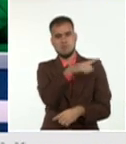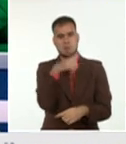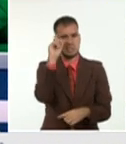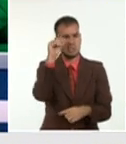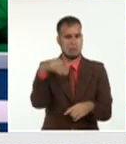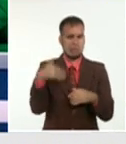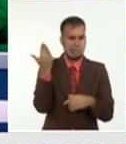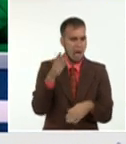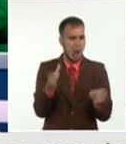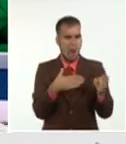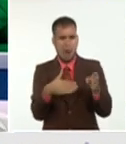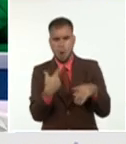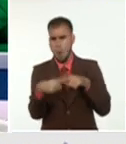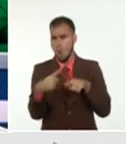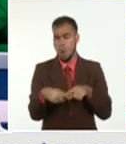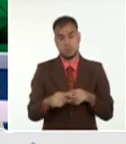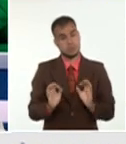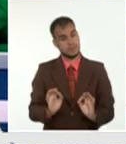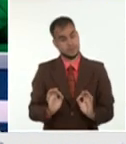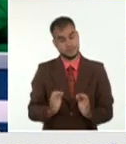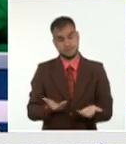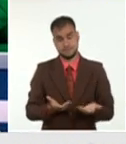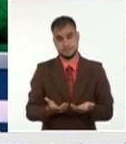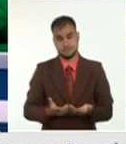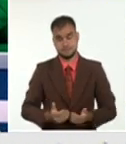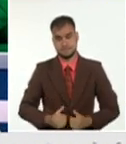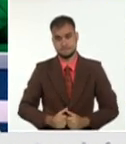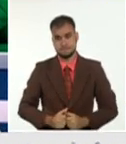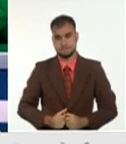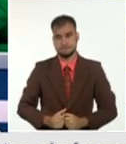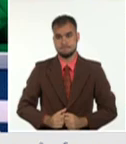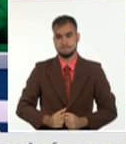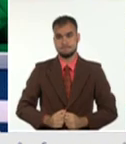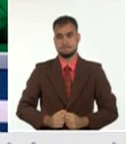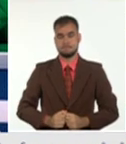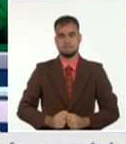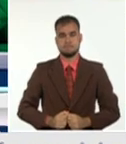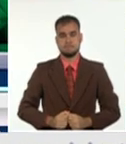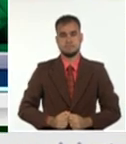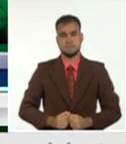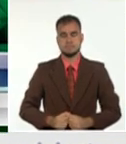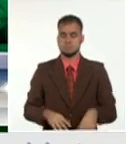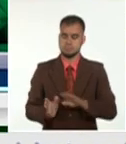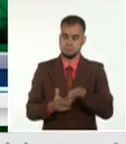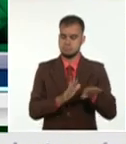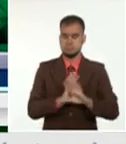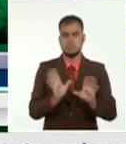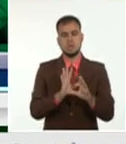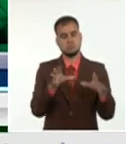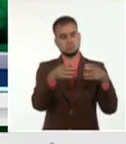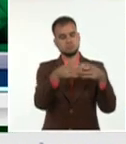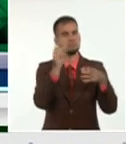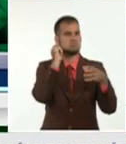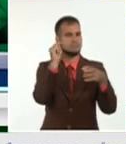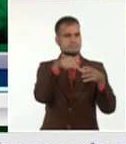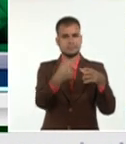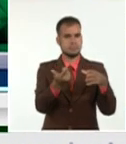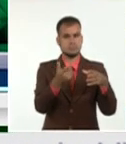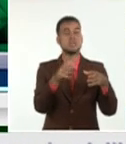personas en las medidas de protección. Del sexo femenino ayer el